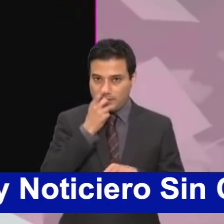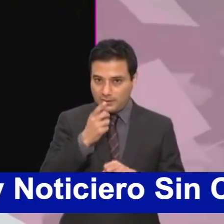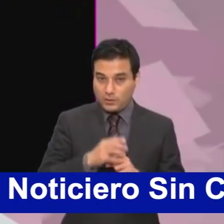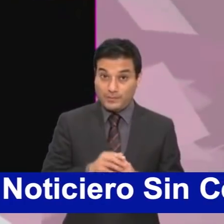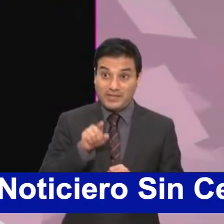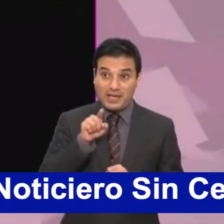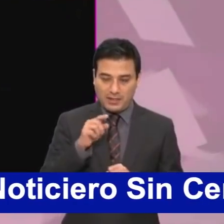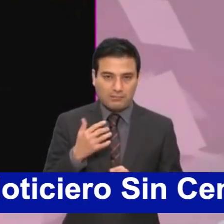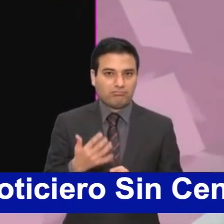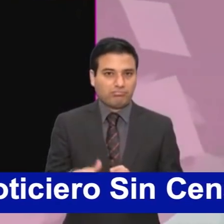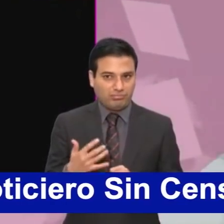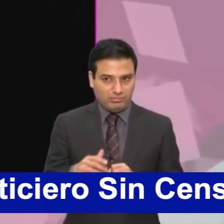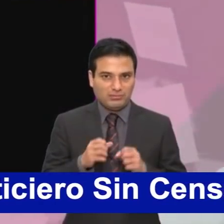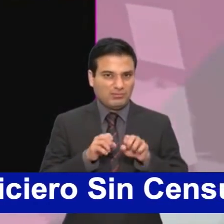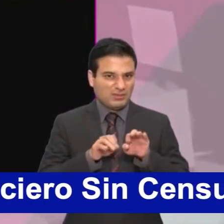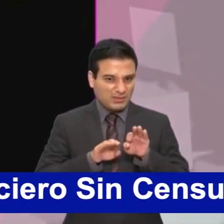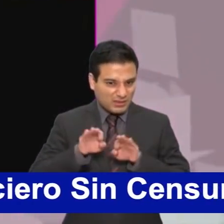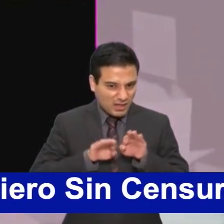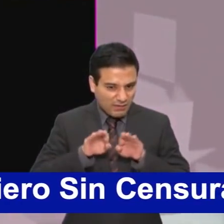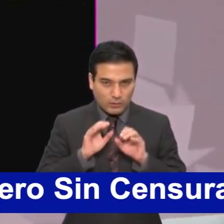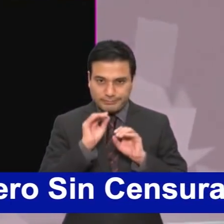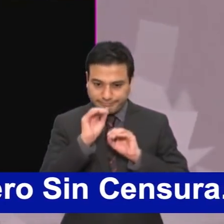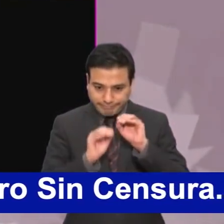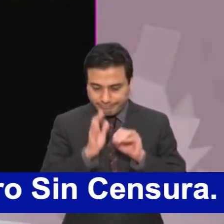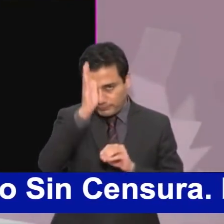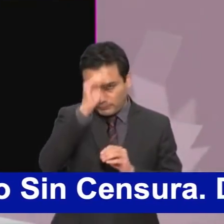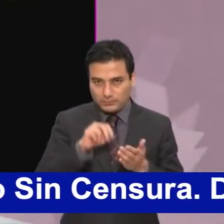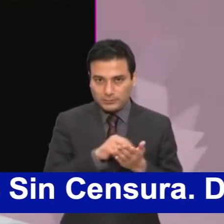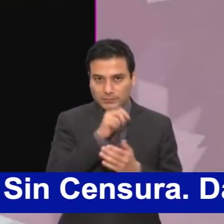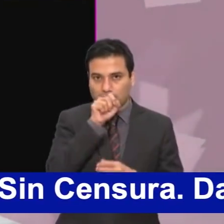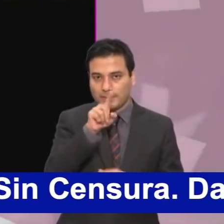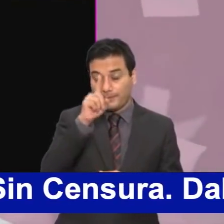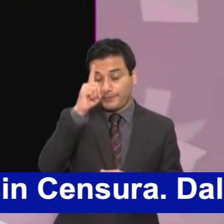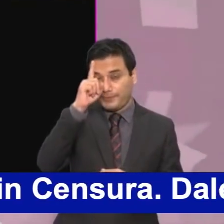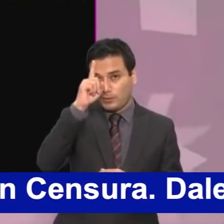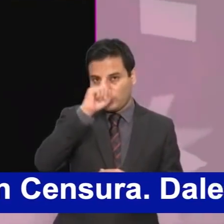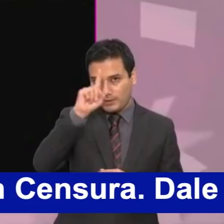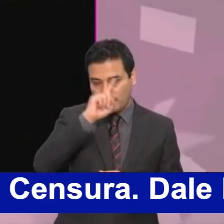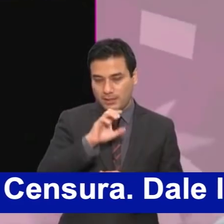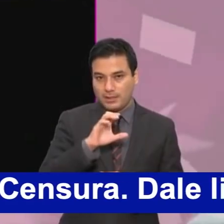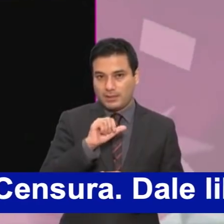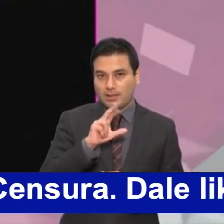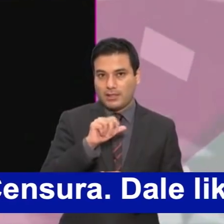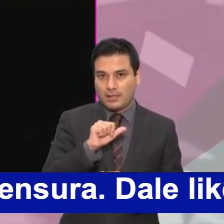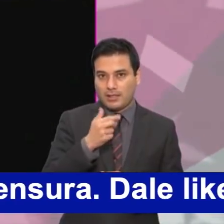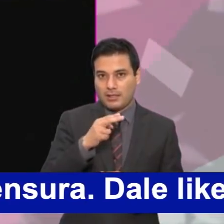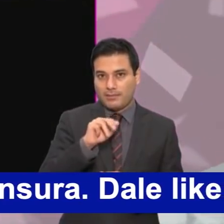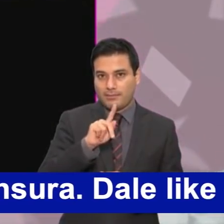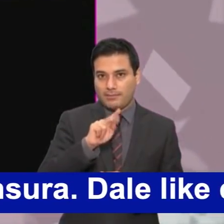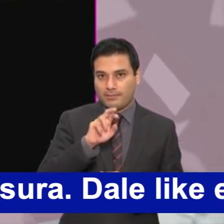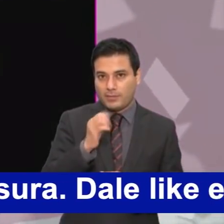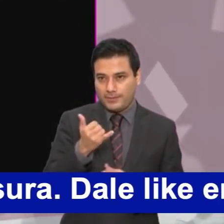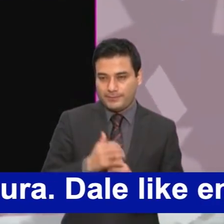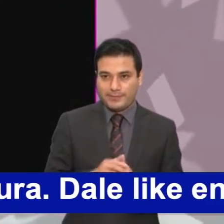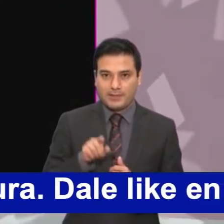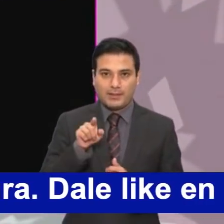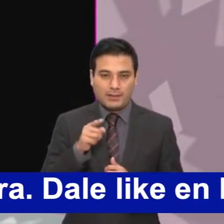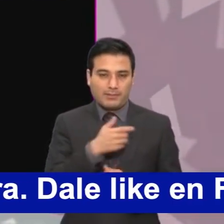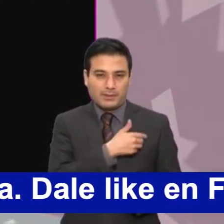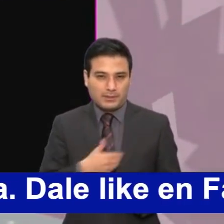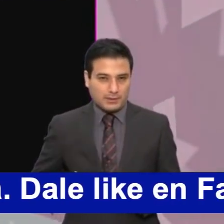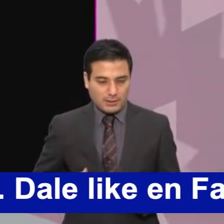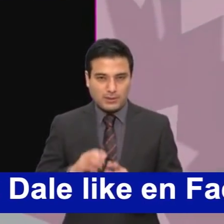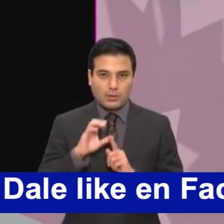o coartífice de este convenio, a la consejera Carla Humphrey, presidenta de la Comisión de Género y